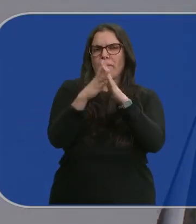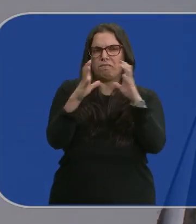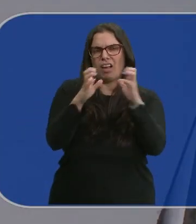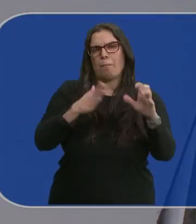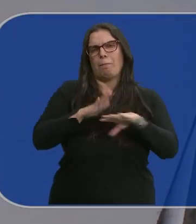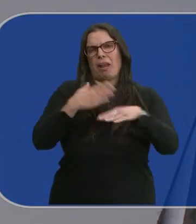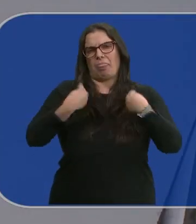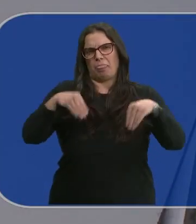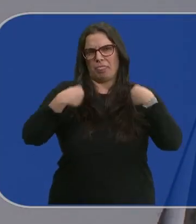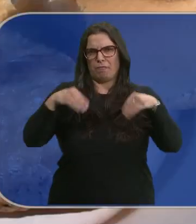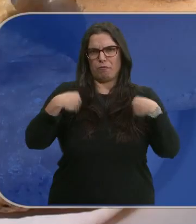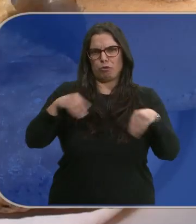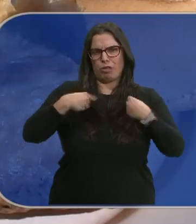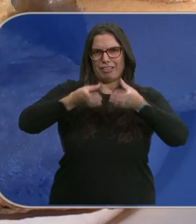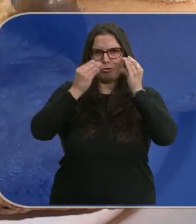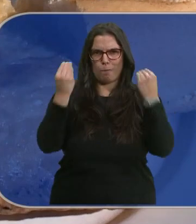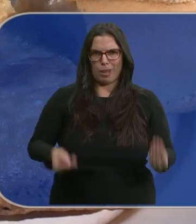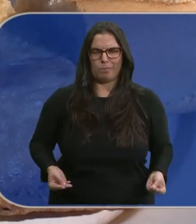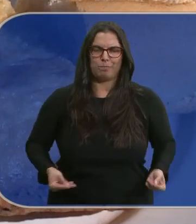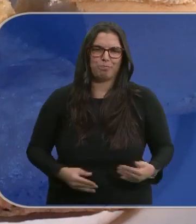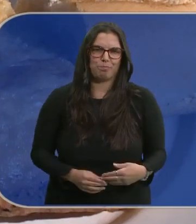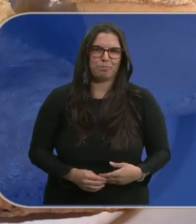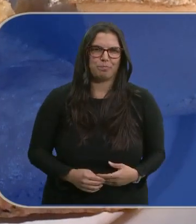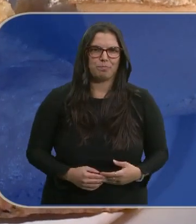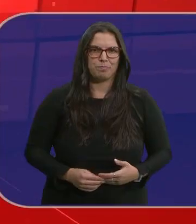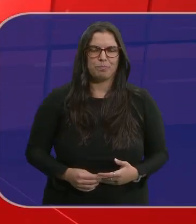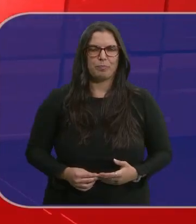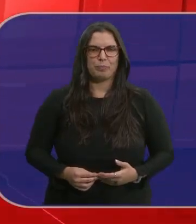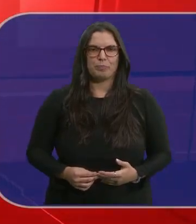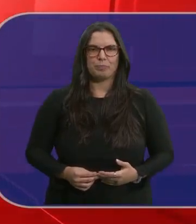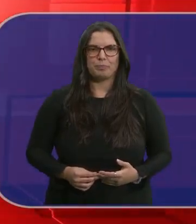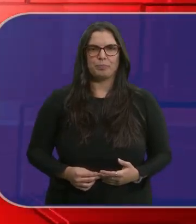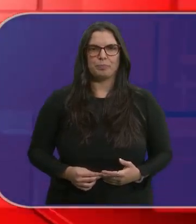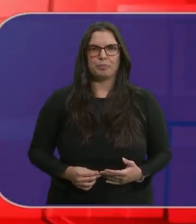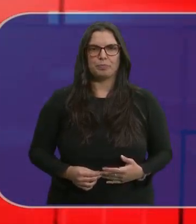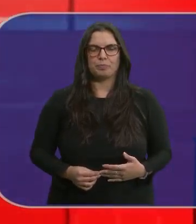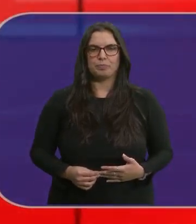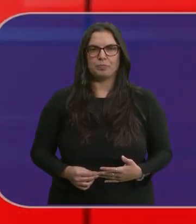lo mejor posible de la primera comida del día.